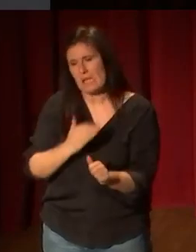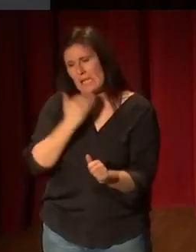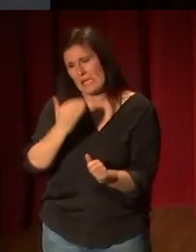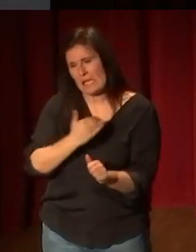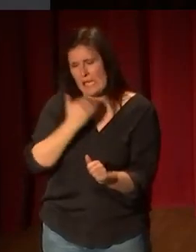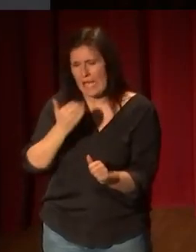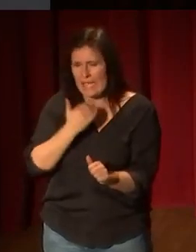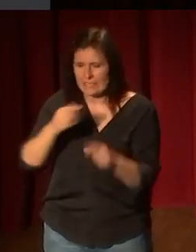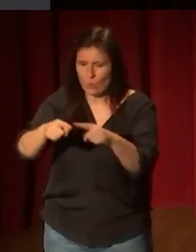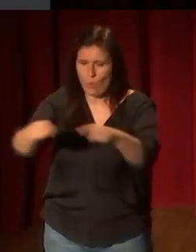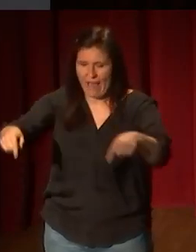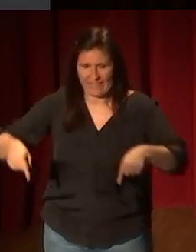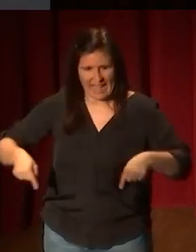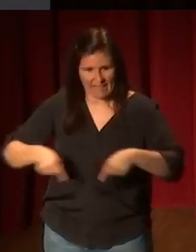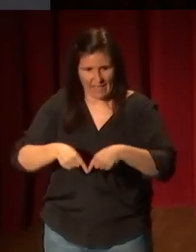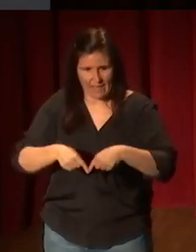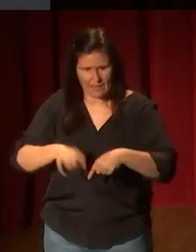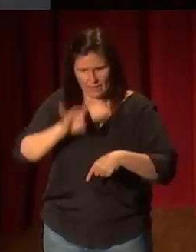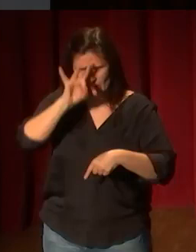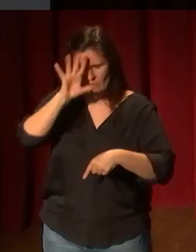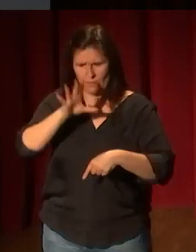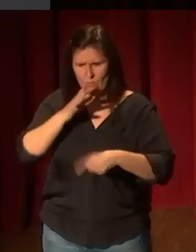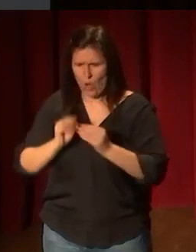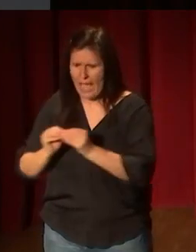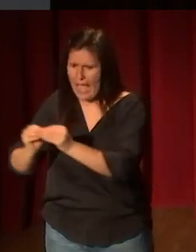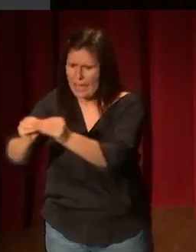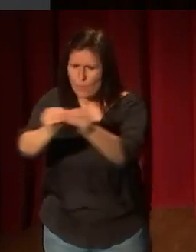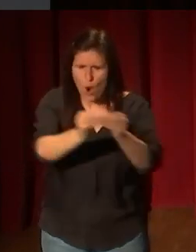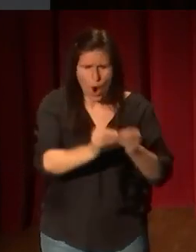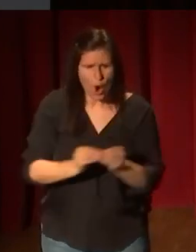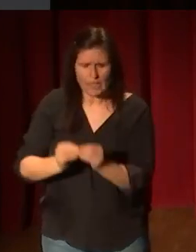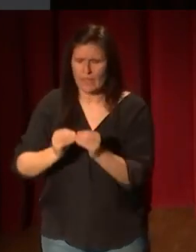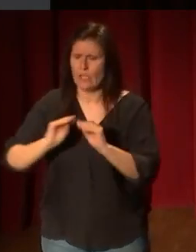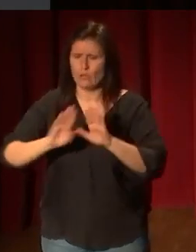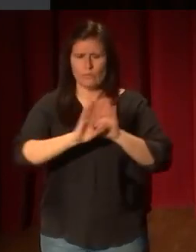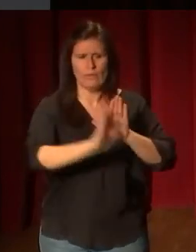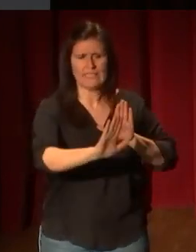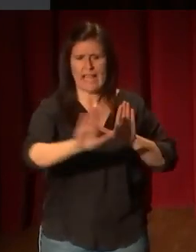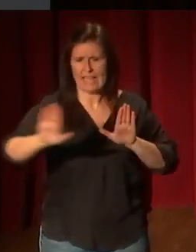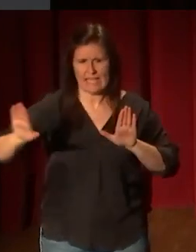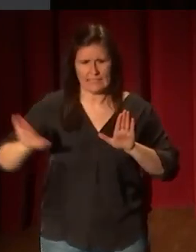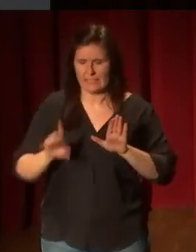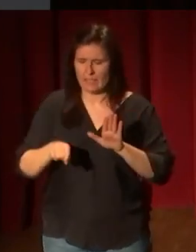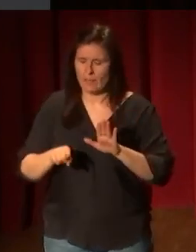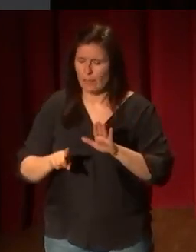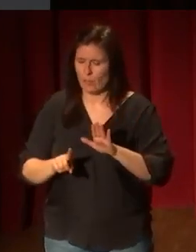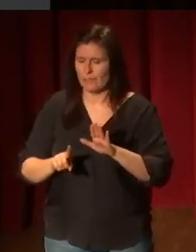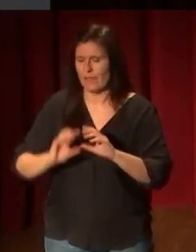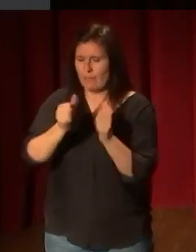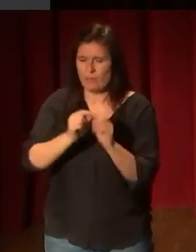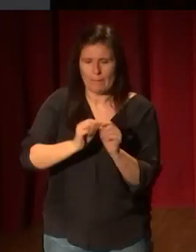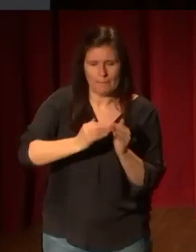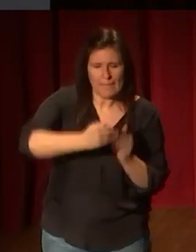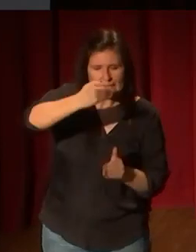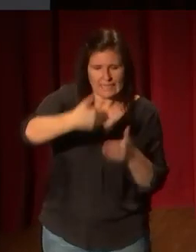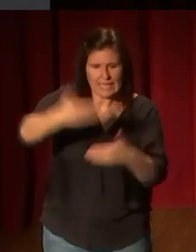perfectamente cuadrada sorprende por la armonía compositiva de sus fachadas y por extraordinario desarrollo vertical al